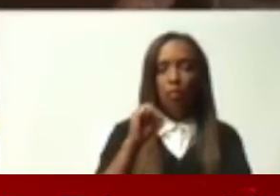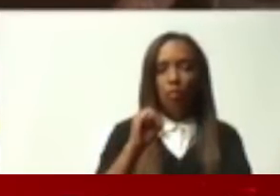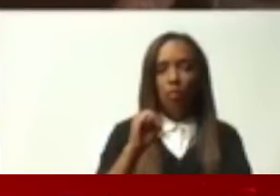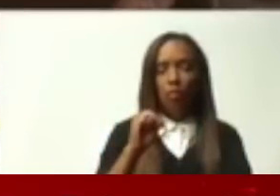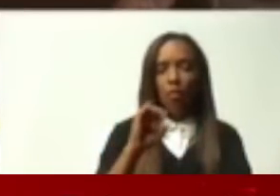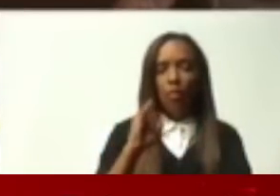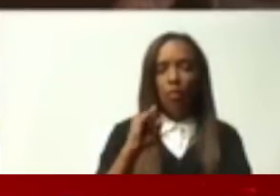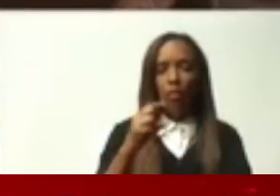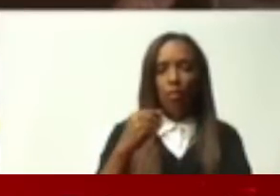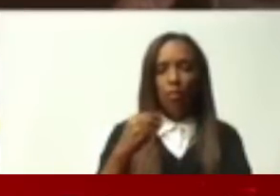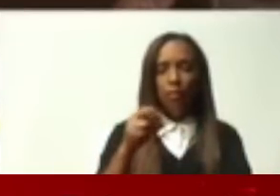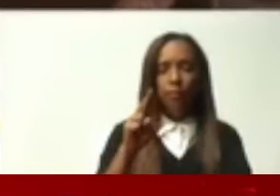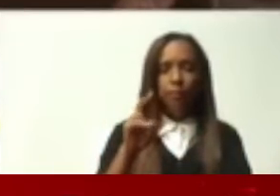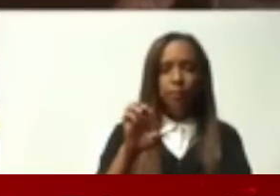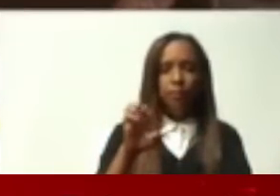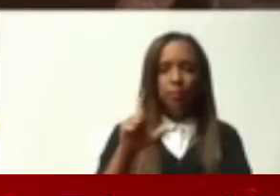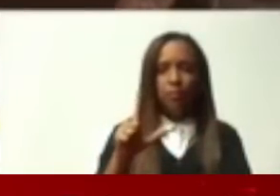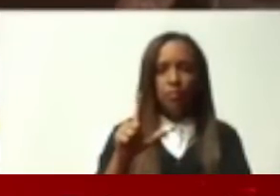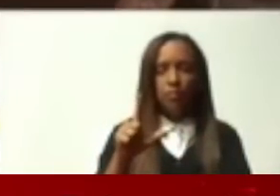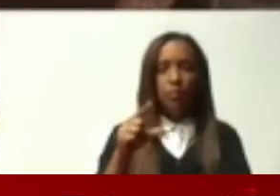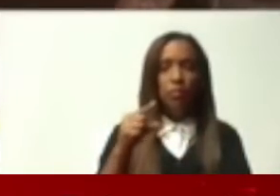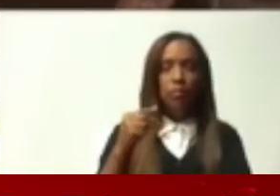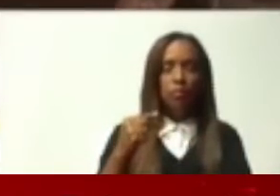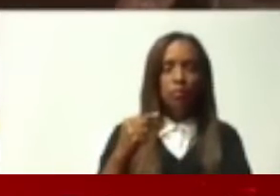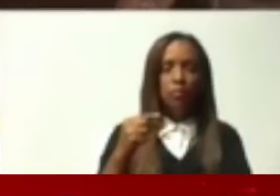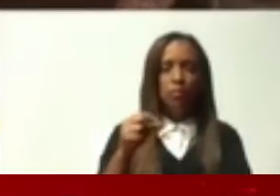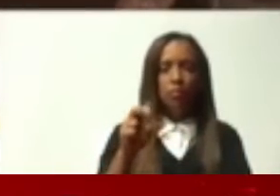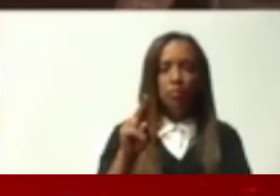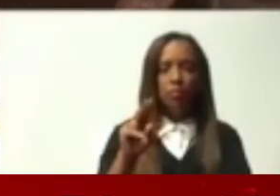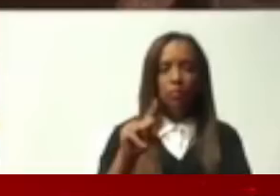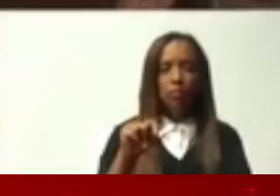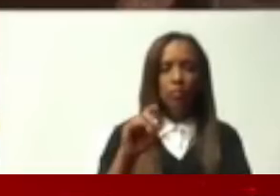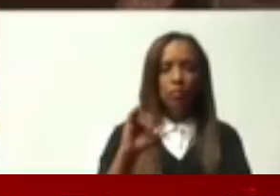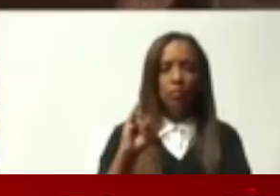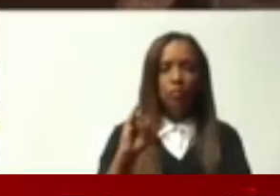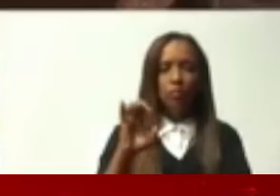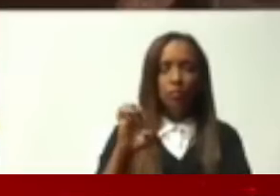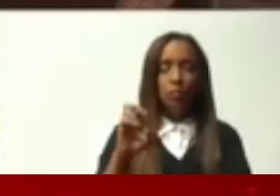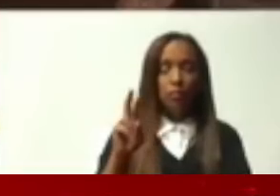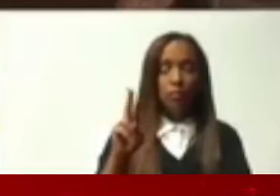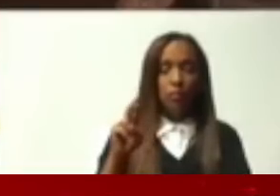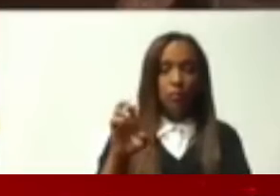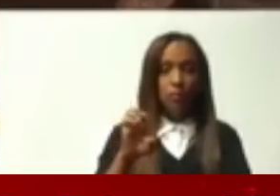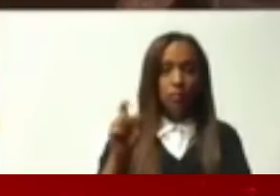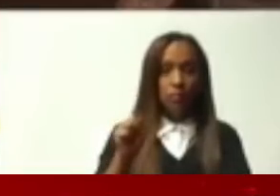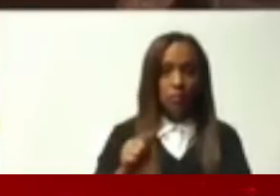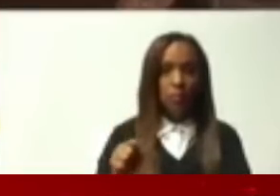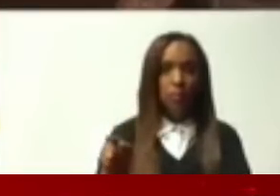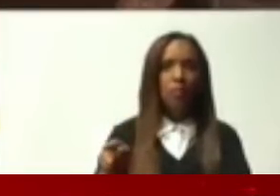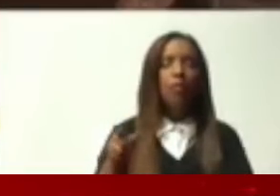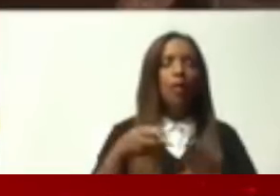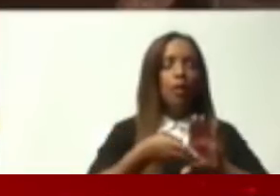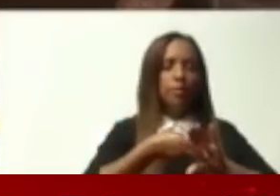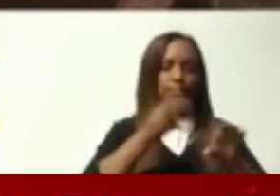Terminada la votación, aprobada a unanimidad la renuncia del señor Miguel Gutiérrez como diputado.